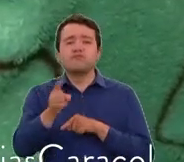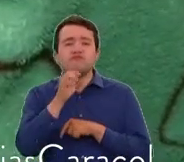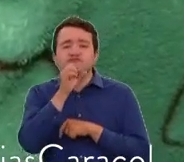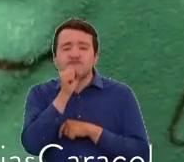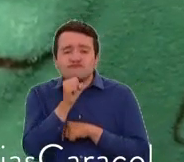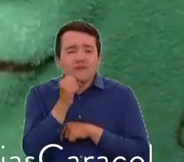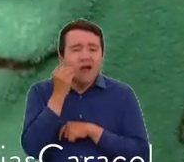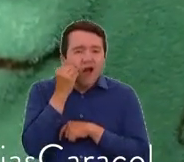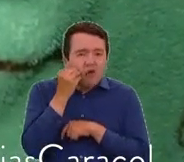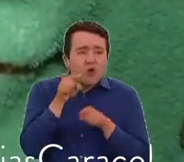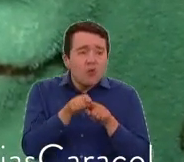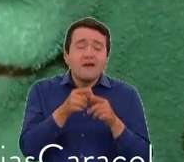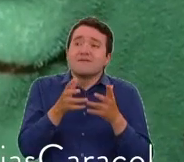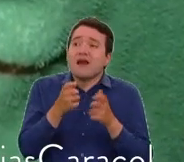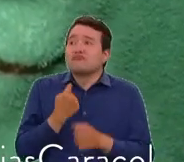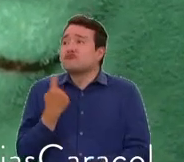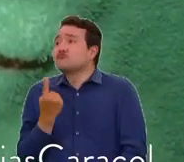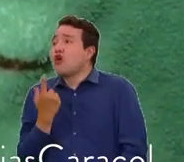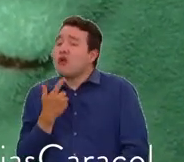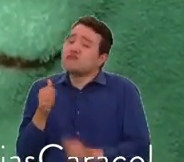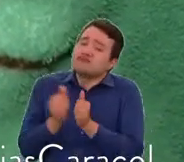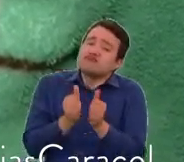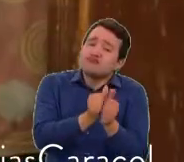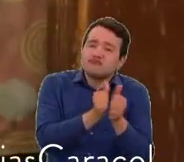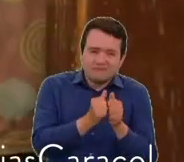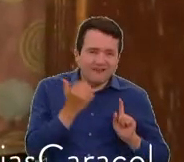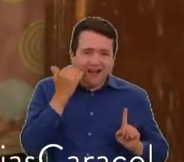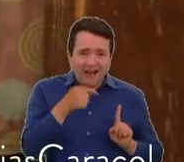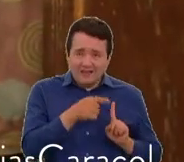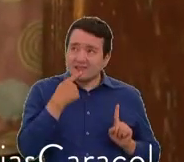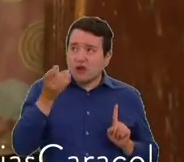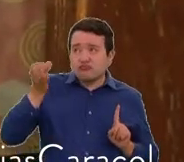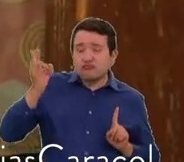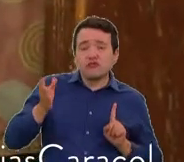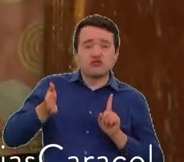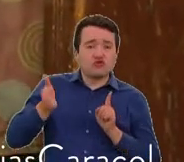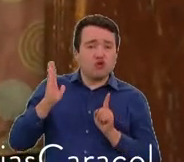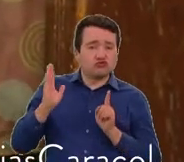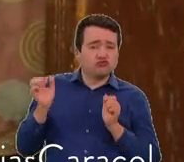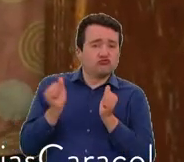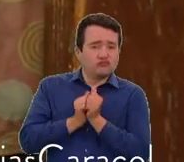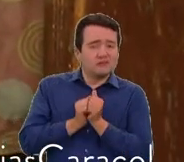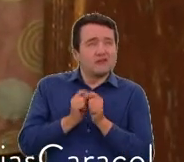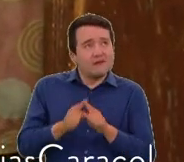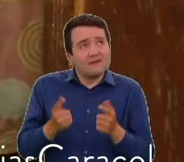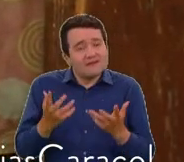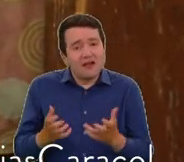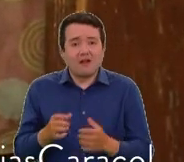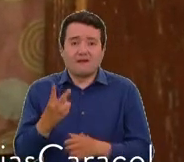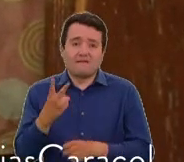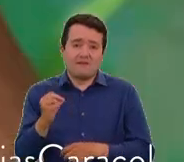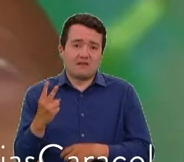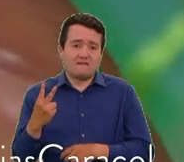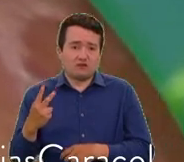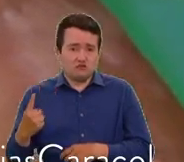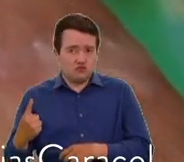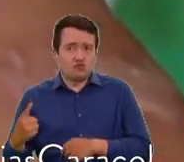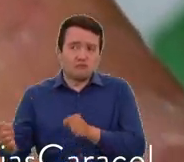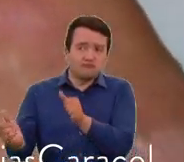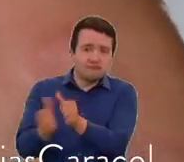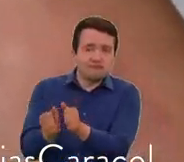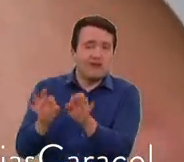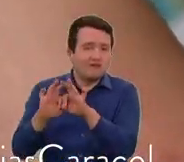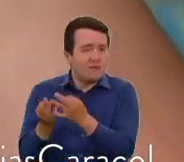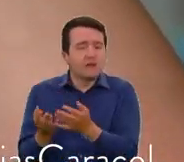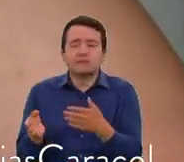amor. Dice que Dios está de su lado y su deseo para el 2021 es volver a ver a su familia, así sea por medio de